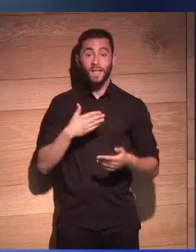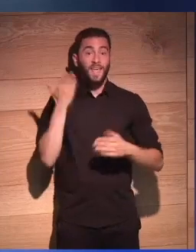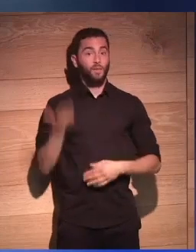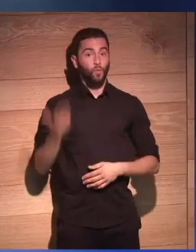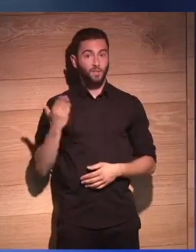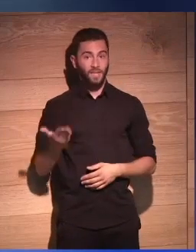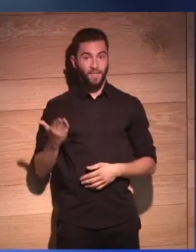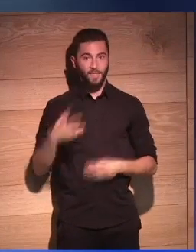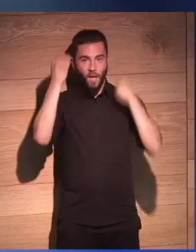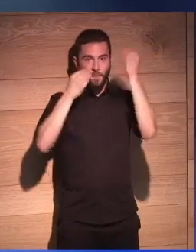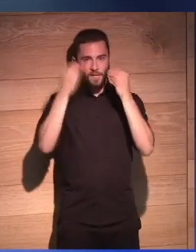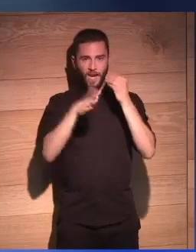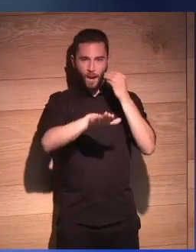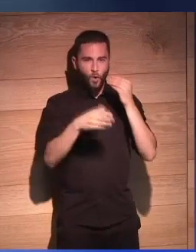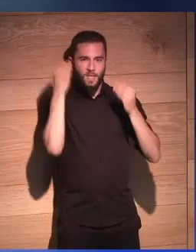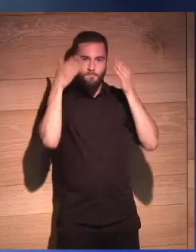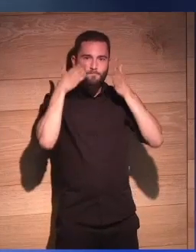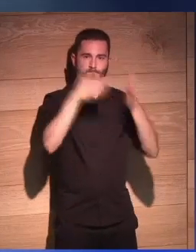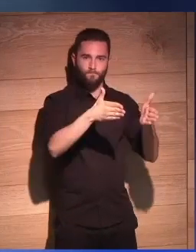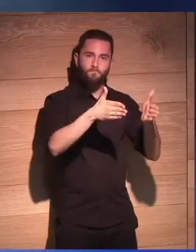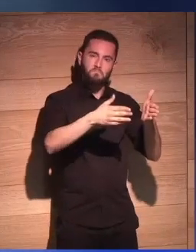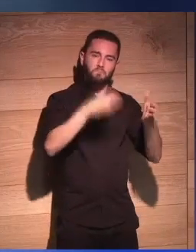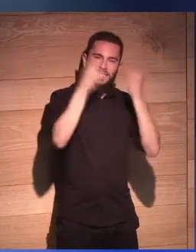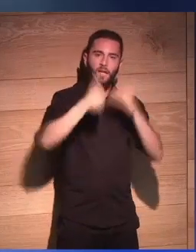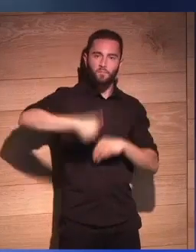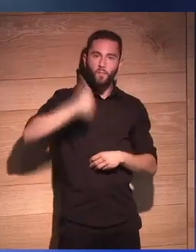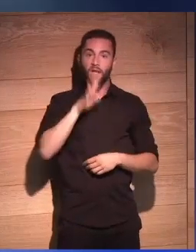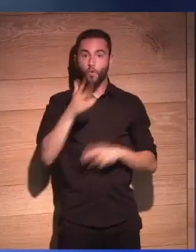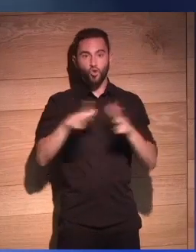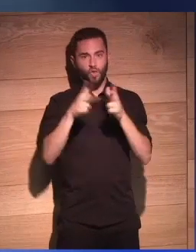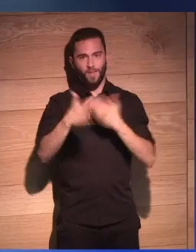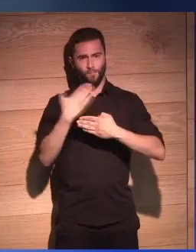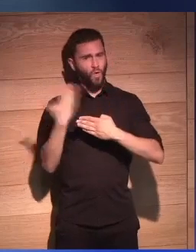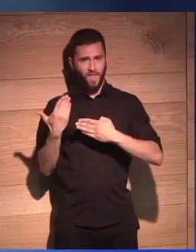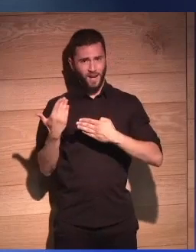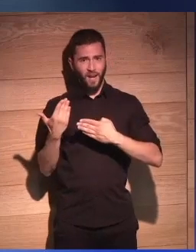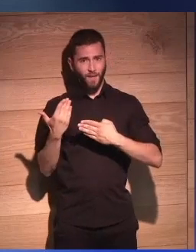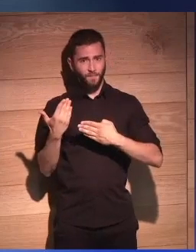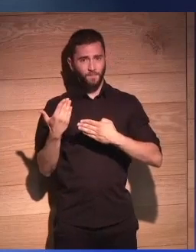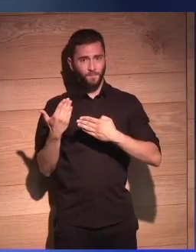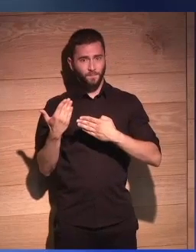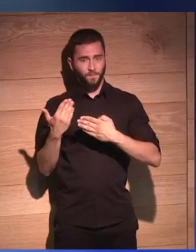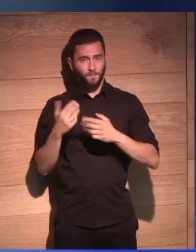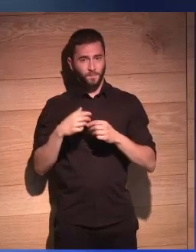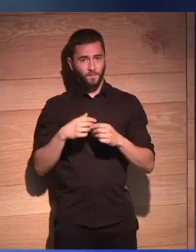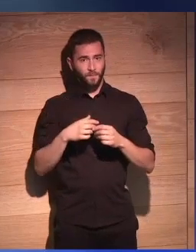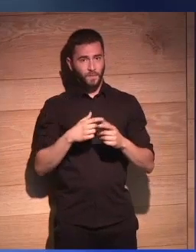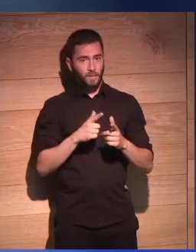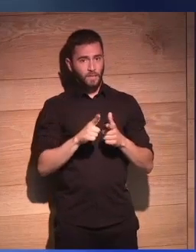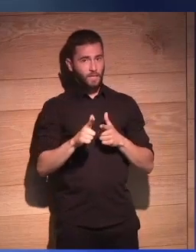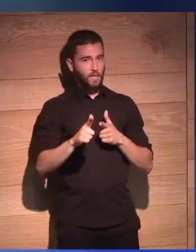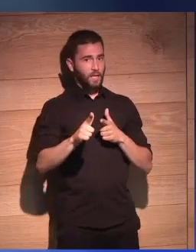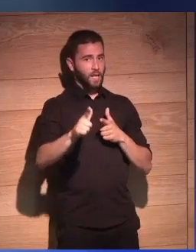pensar un poquito más en la muerte, ¿no? En ese punto final. Porque creo que en la sociedad moderna nos hemos alejado de la